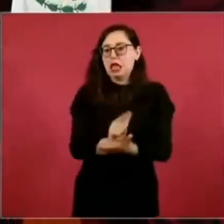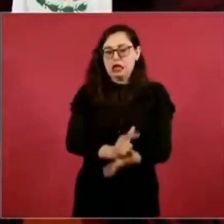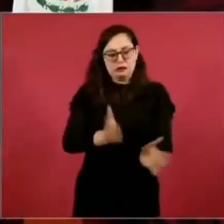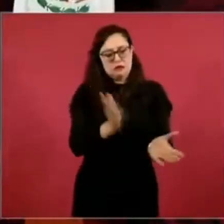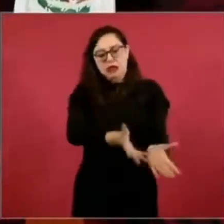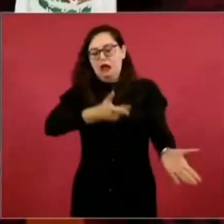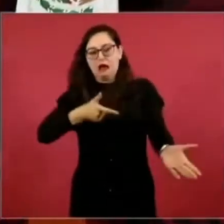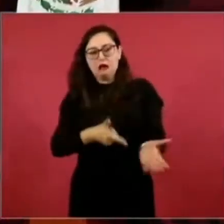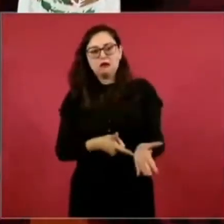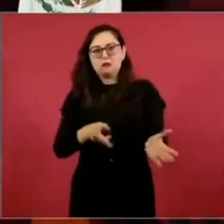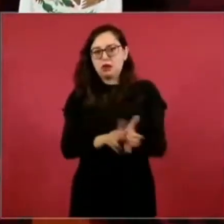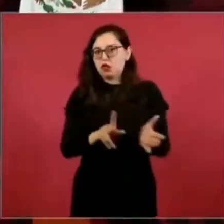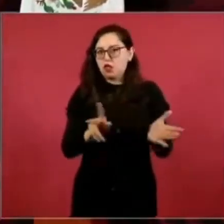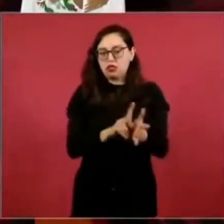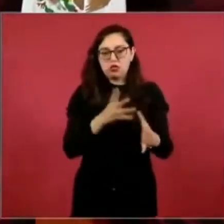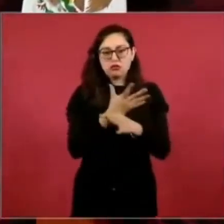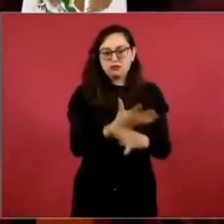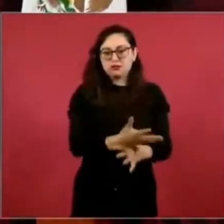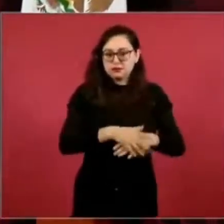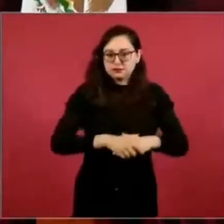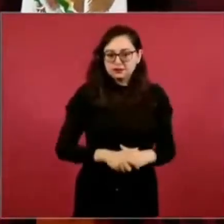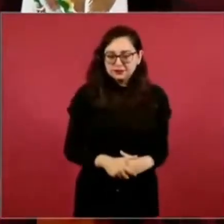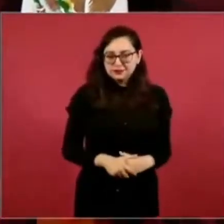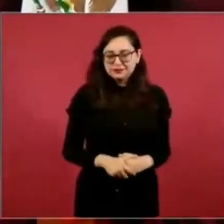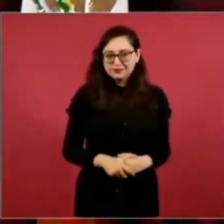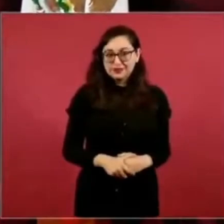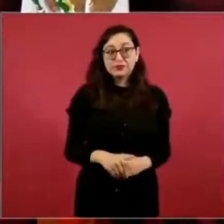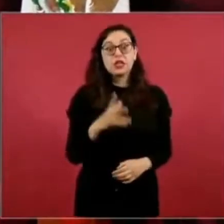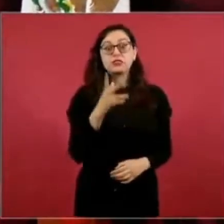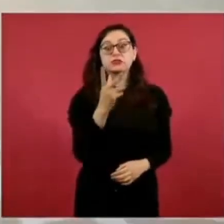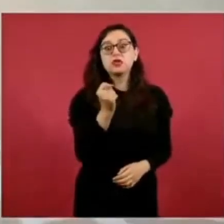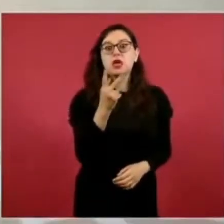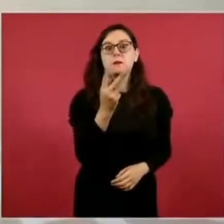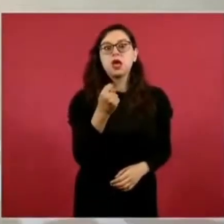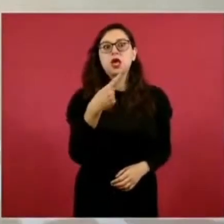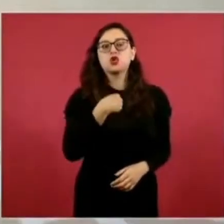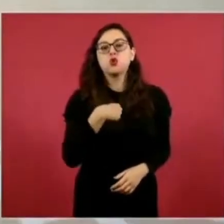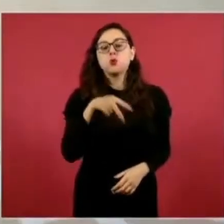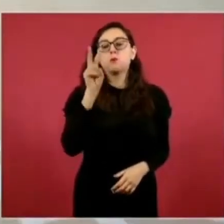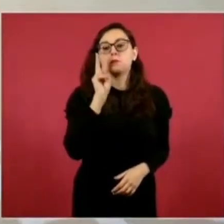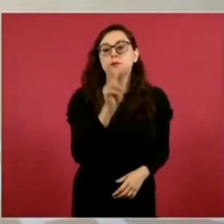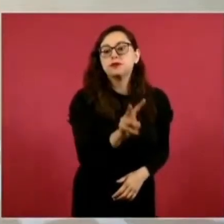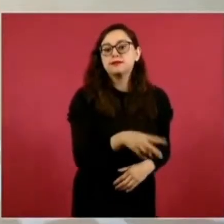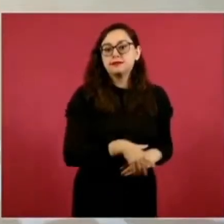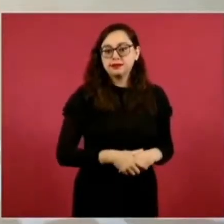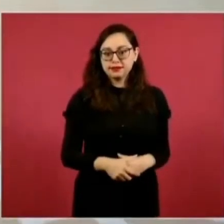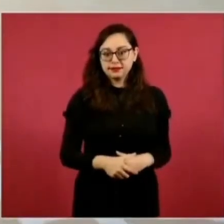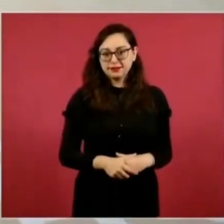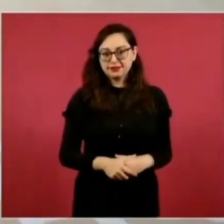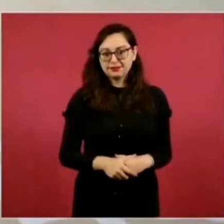periódico lo dieron a conocer en la televisión en el programa